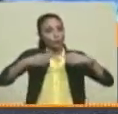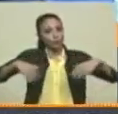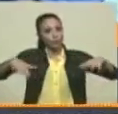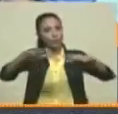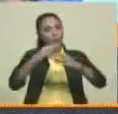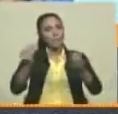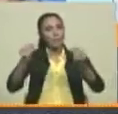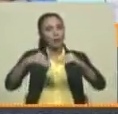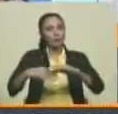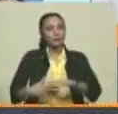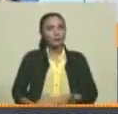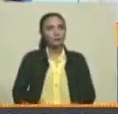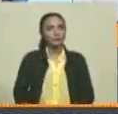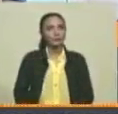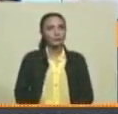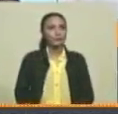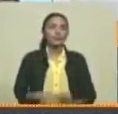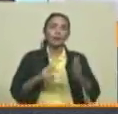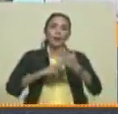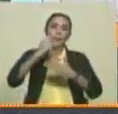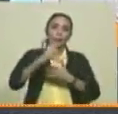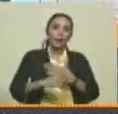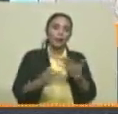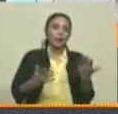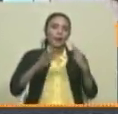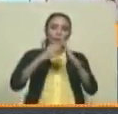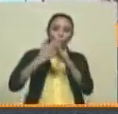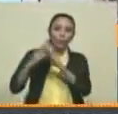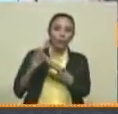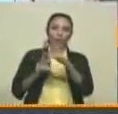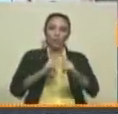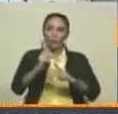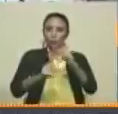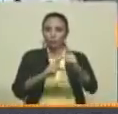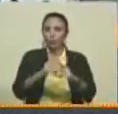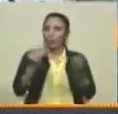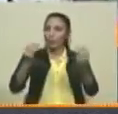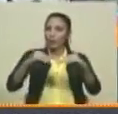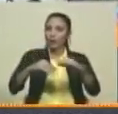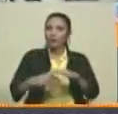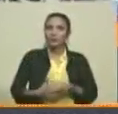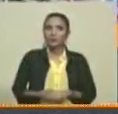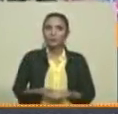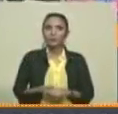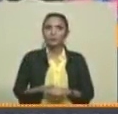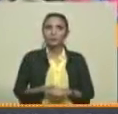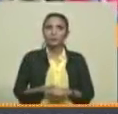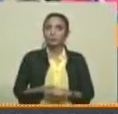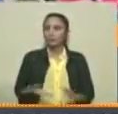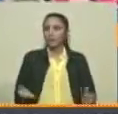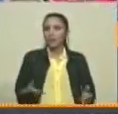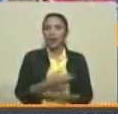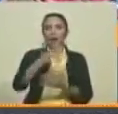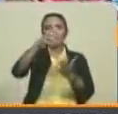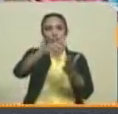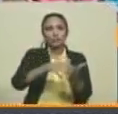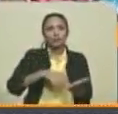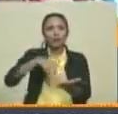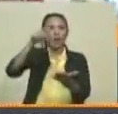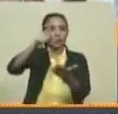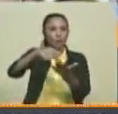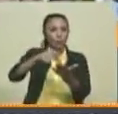Vamos a expandir los planes de las comunas productivas. Vamos a retomar con fuerza la agricultura